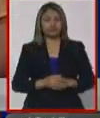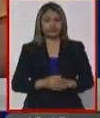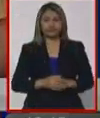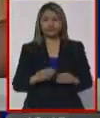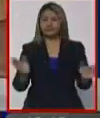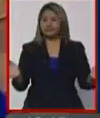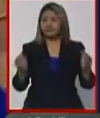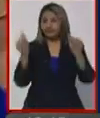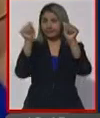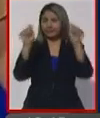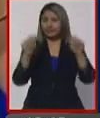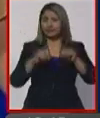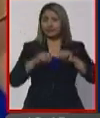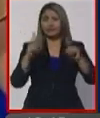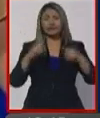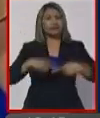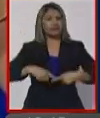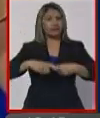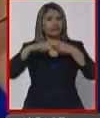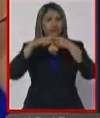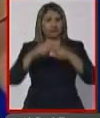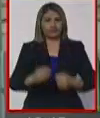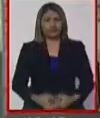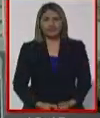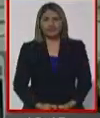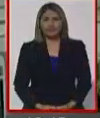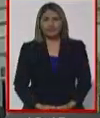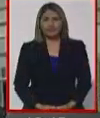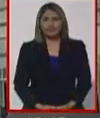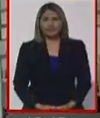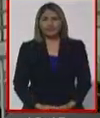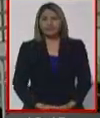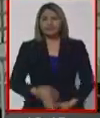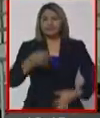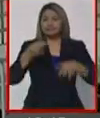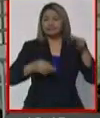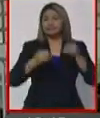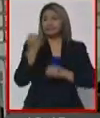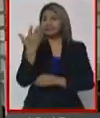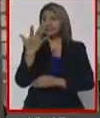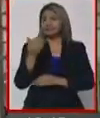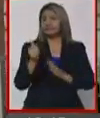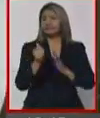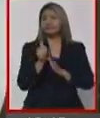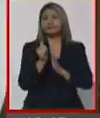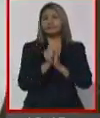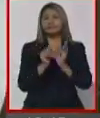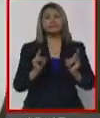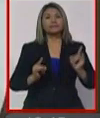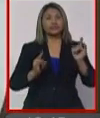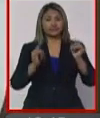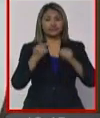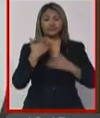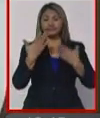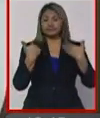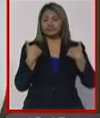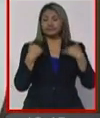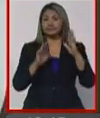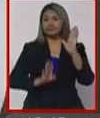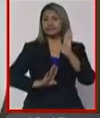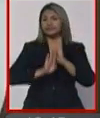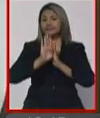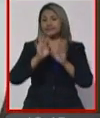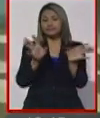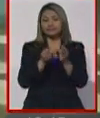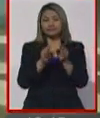activistas del medio ambiente, pero esta fue suspendida. En el juzgado 15avo de instrucción en lo penal, se tenía que llevar